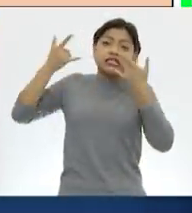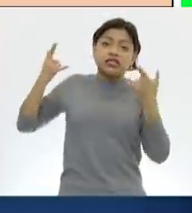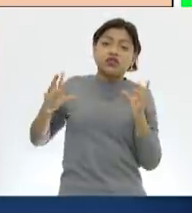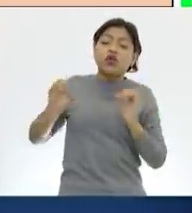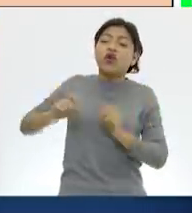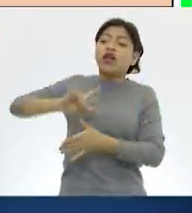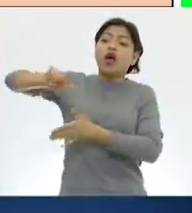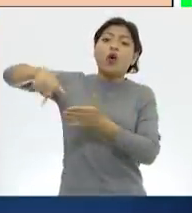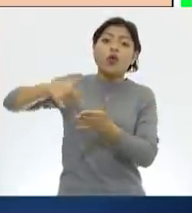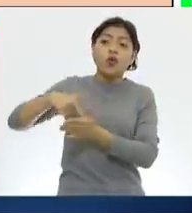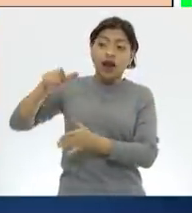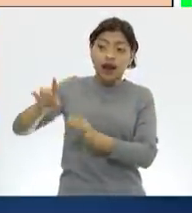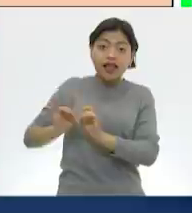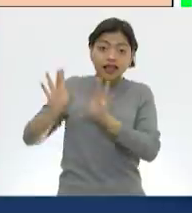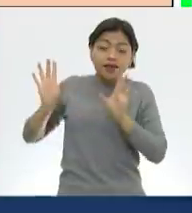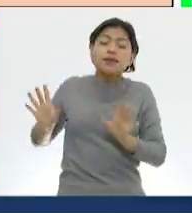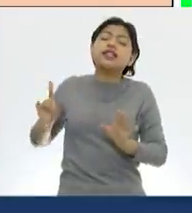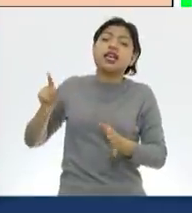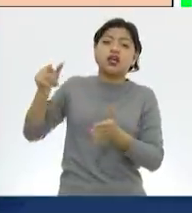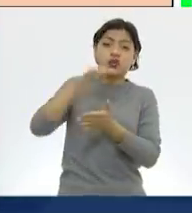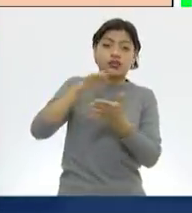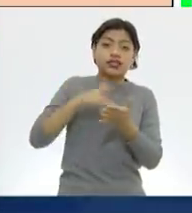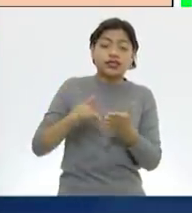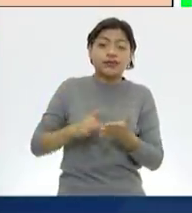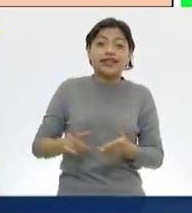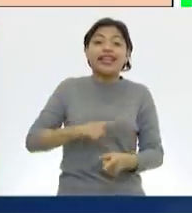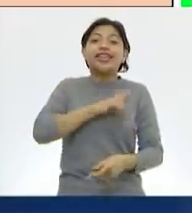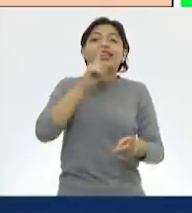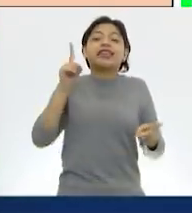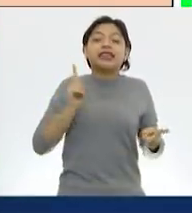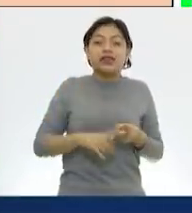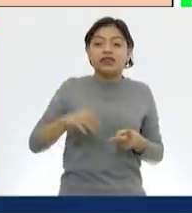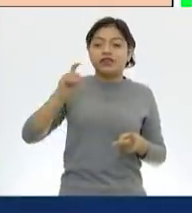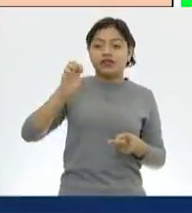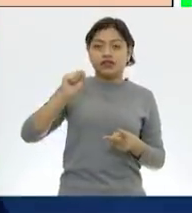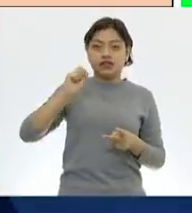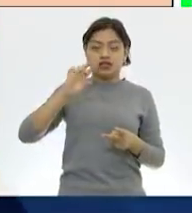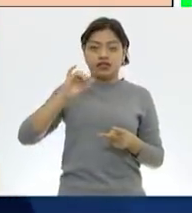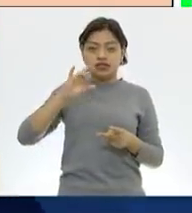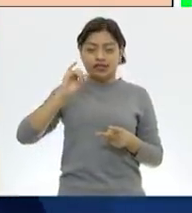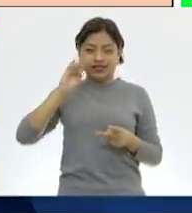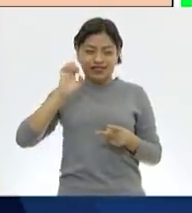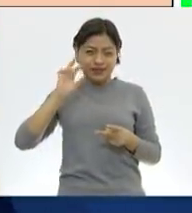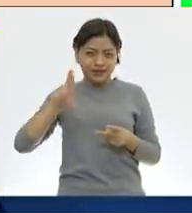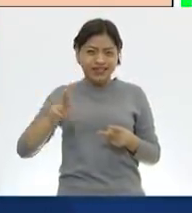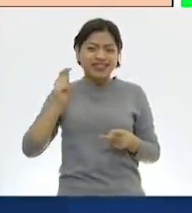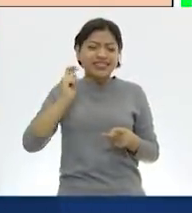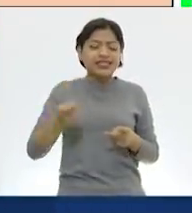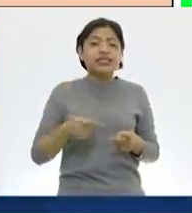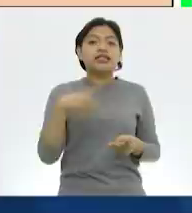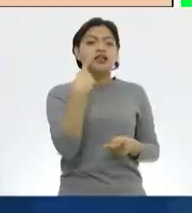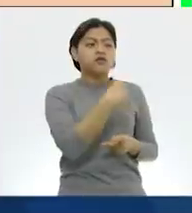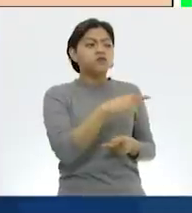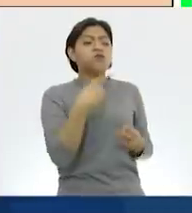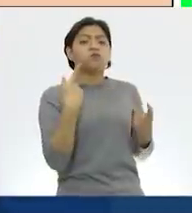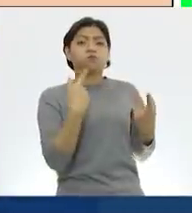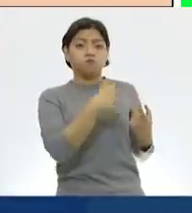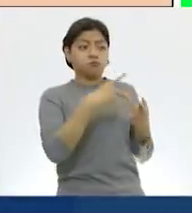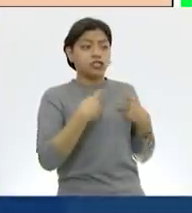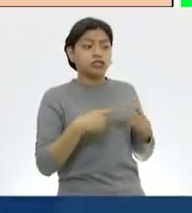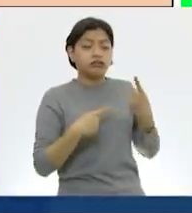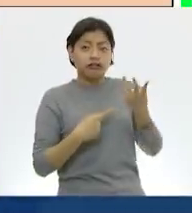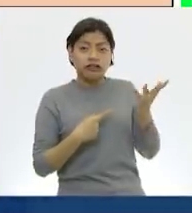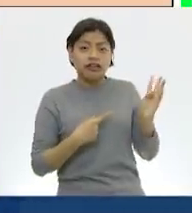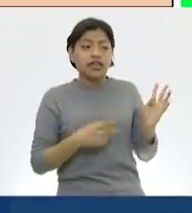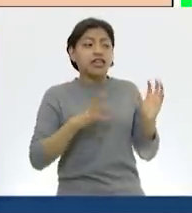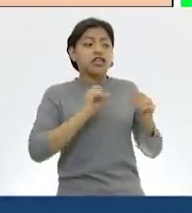ficticia. Describir es representar o detallar las características de una persona, objeto, animal